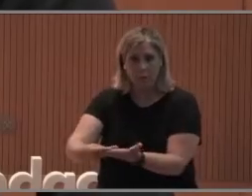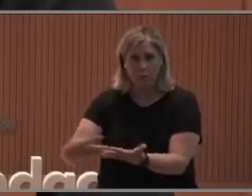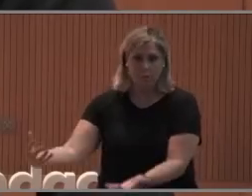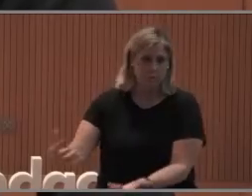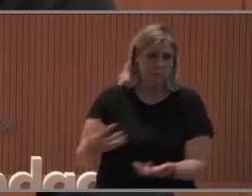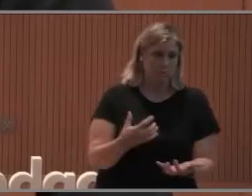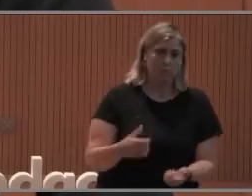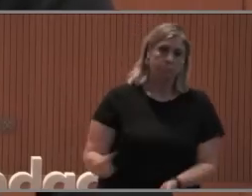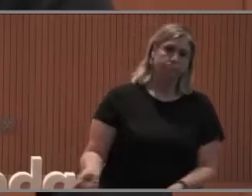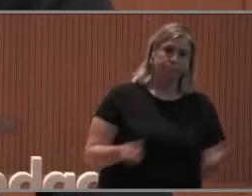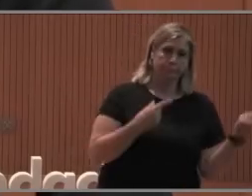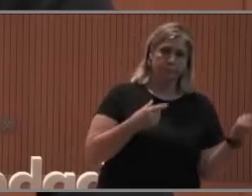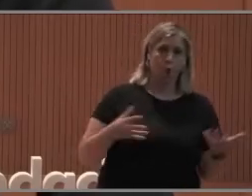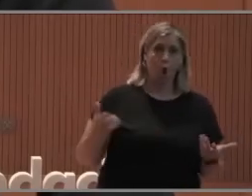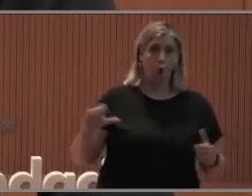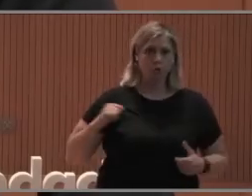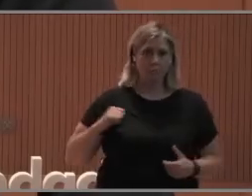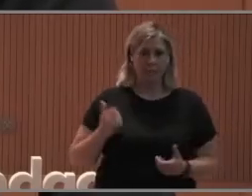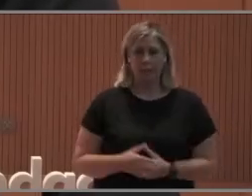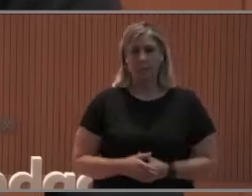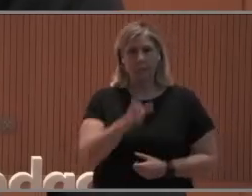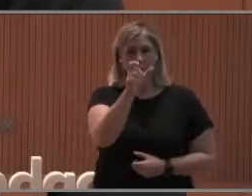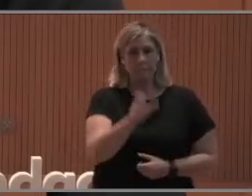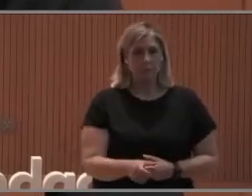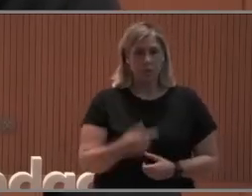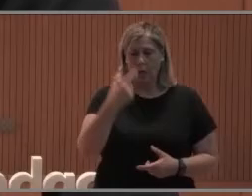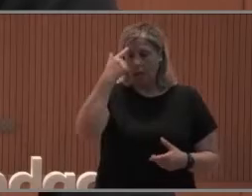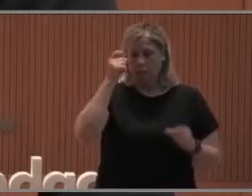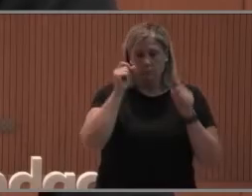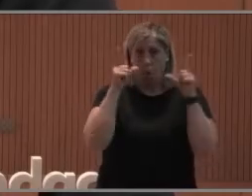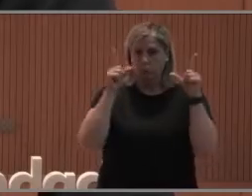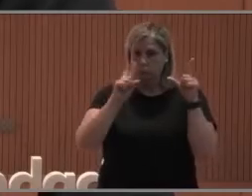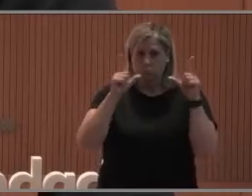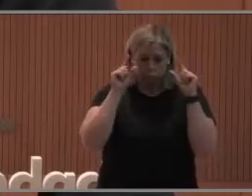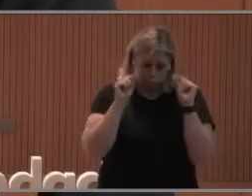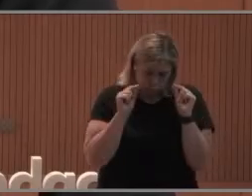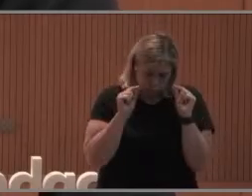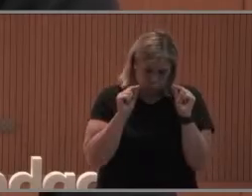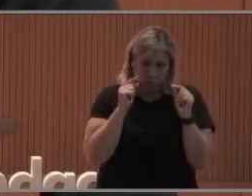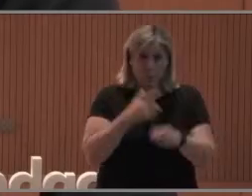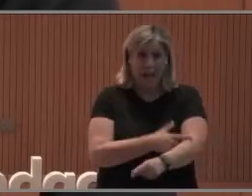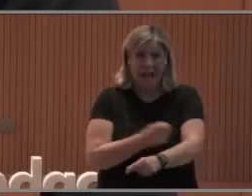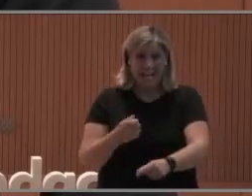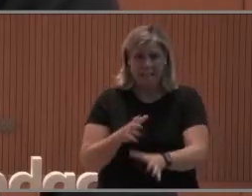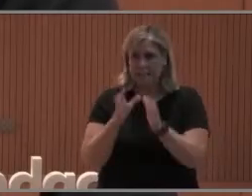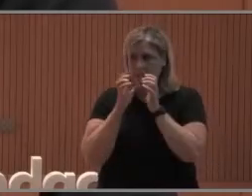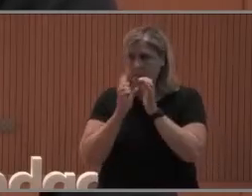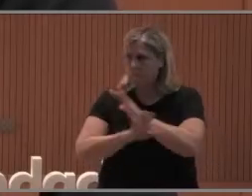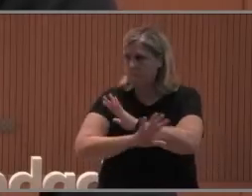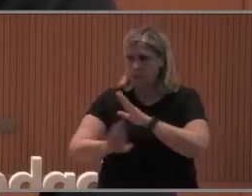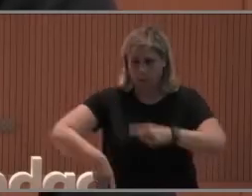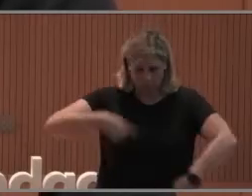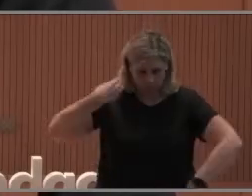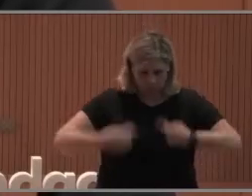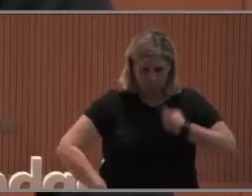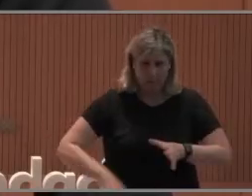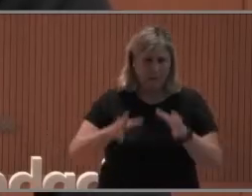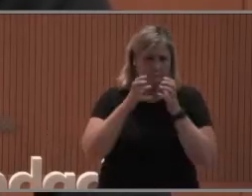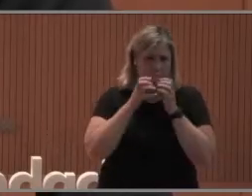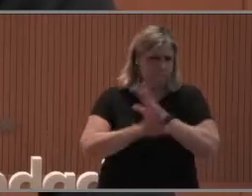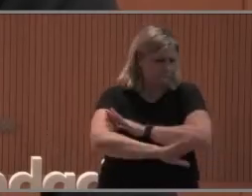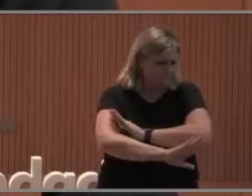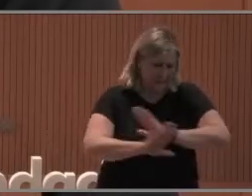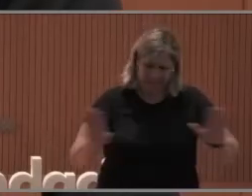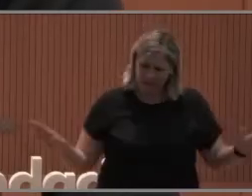trajeron. El paciente estaba inconsciente, analíticamente era un desastre metabólico, no les voy a explicar cómo estaban